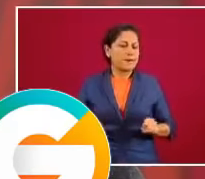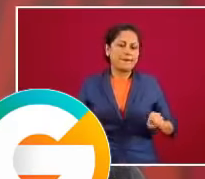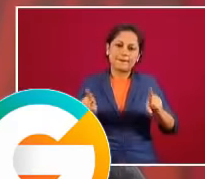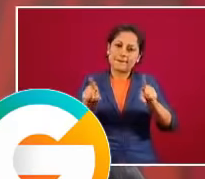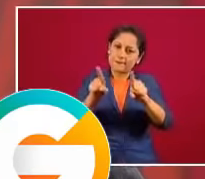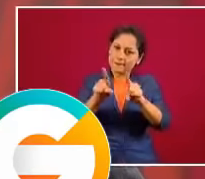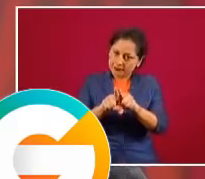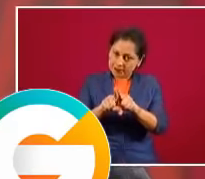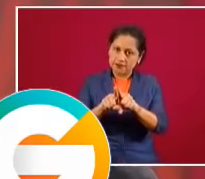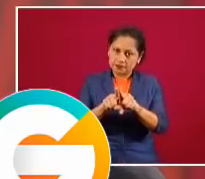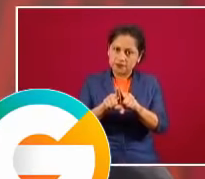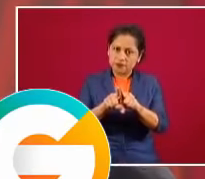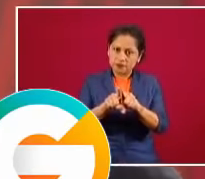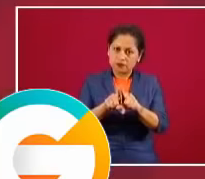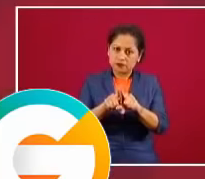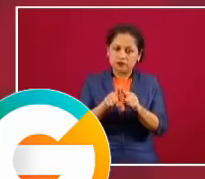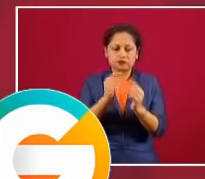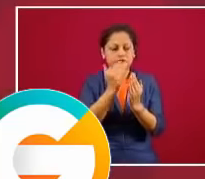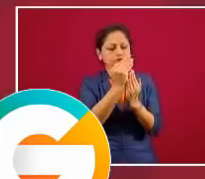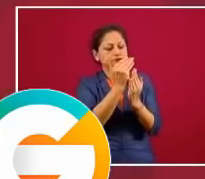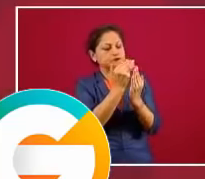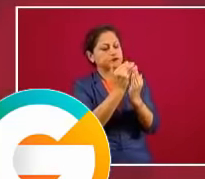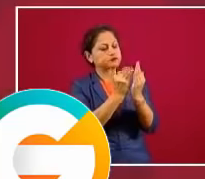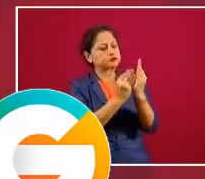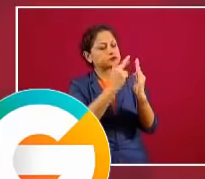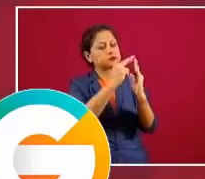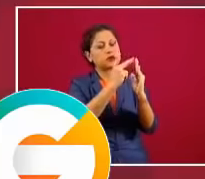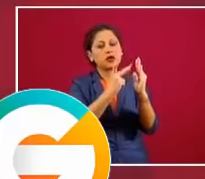repito, sigamos cumpliendo